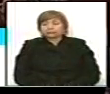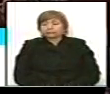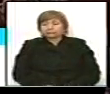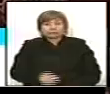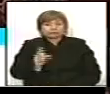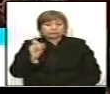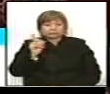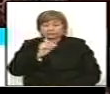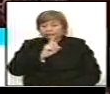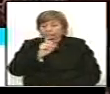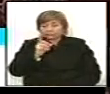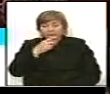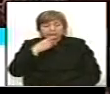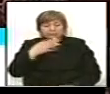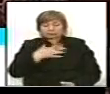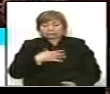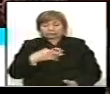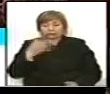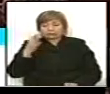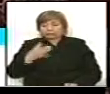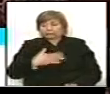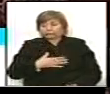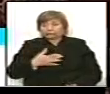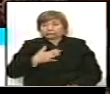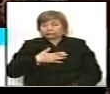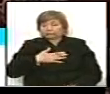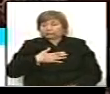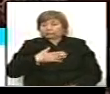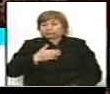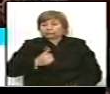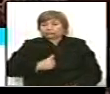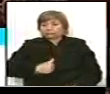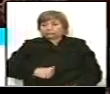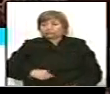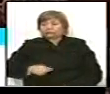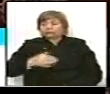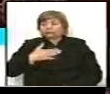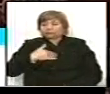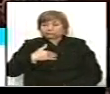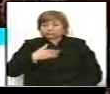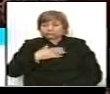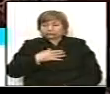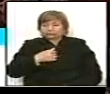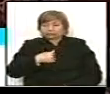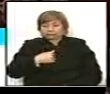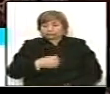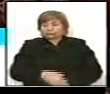No es acerca del helado que le gusta a mi hija, es acerca del helado que me gusta a mí.